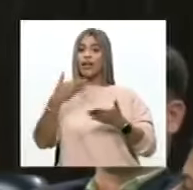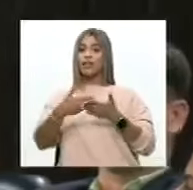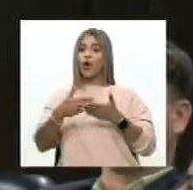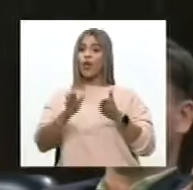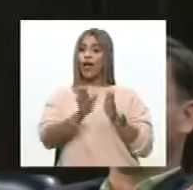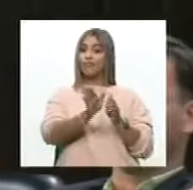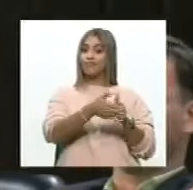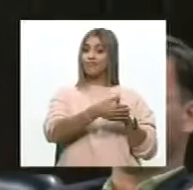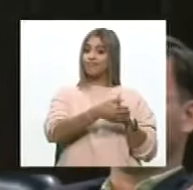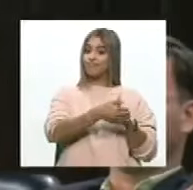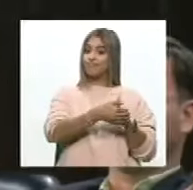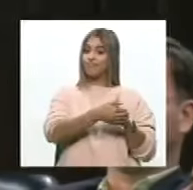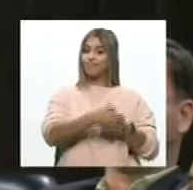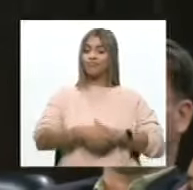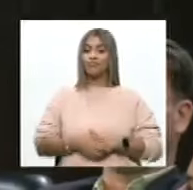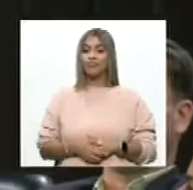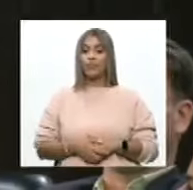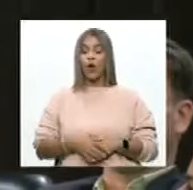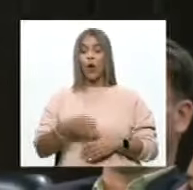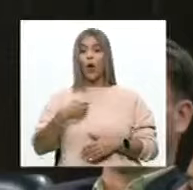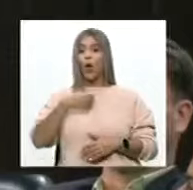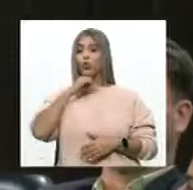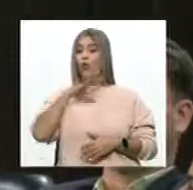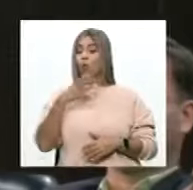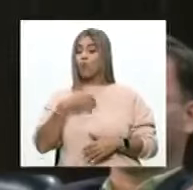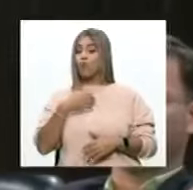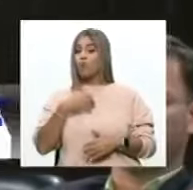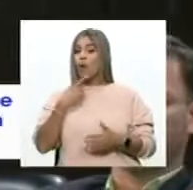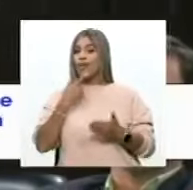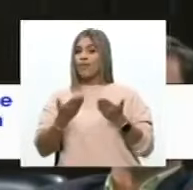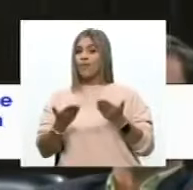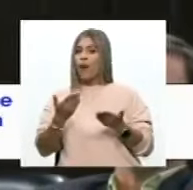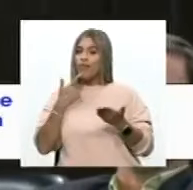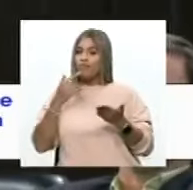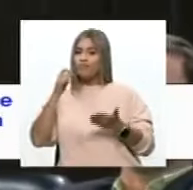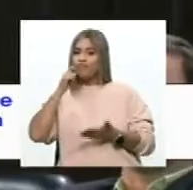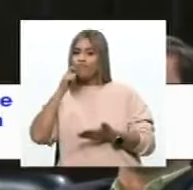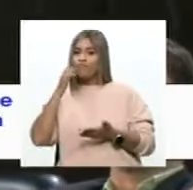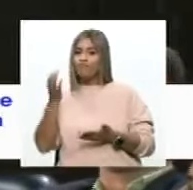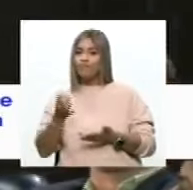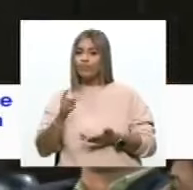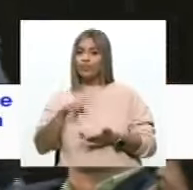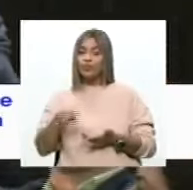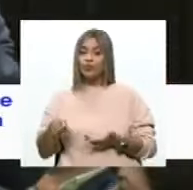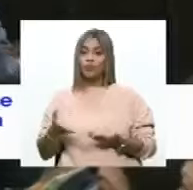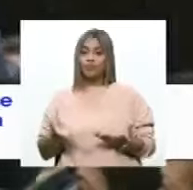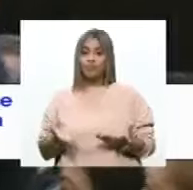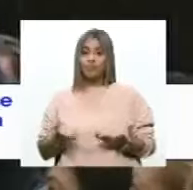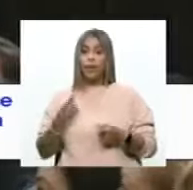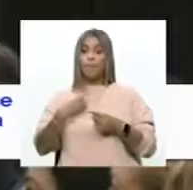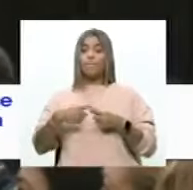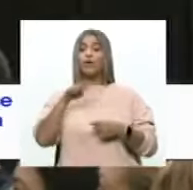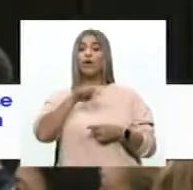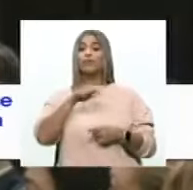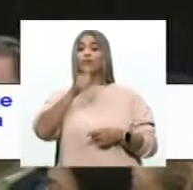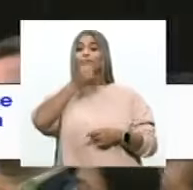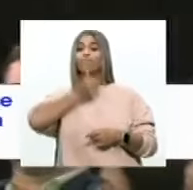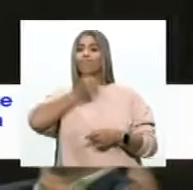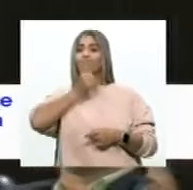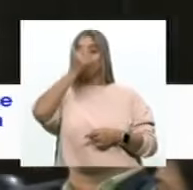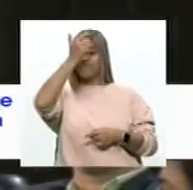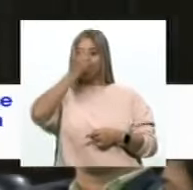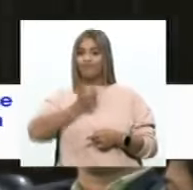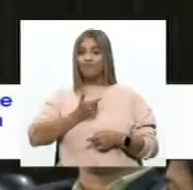escondieron, no se puede de alguna manera justificar realmente. Pero esa resistencia fue viva en Huaycaipuro.